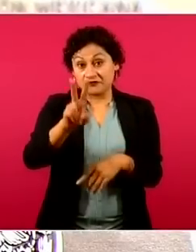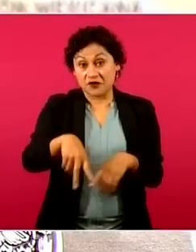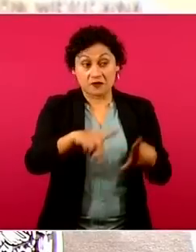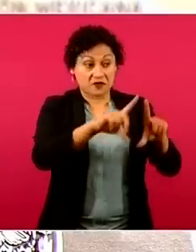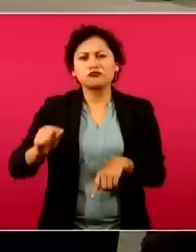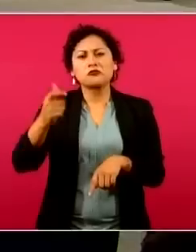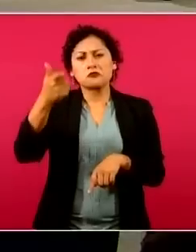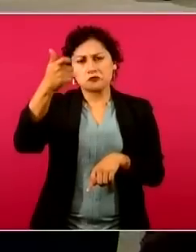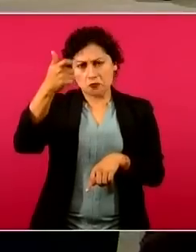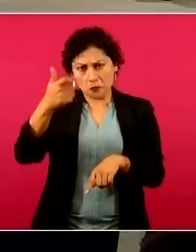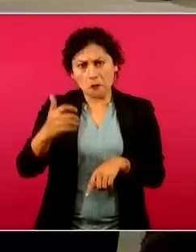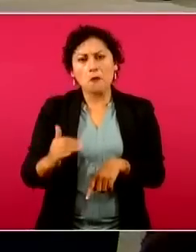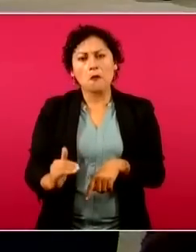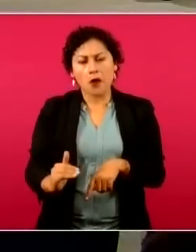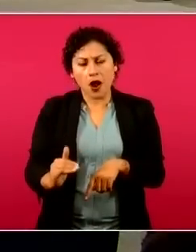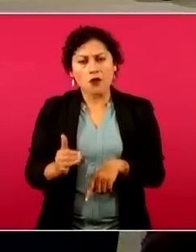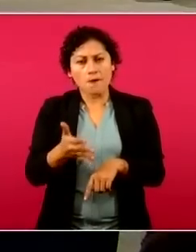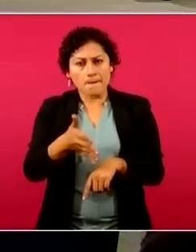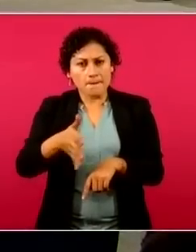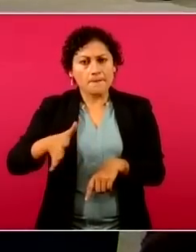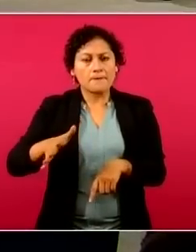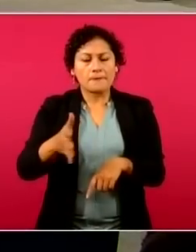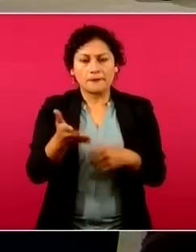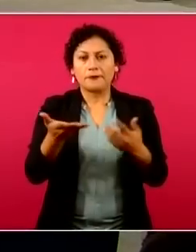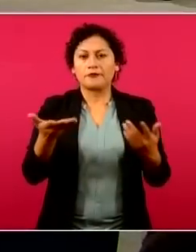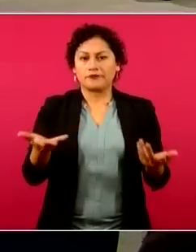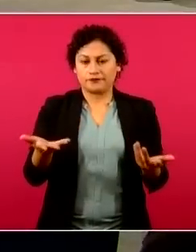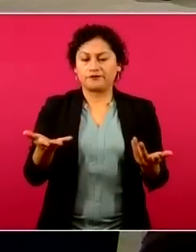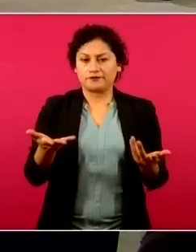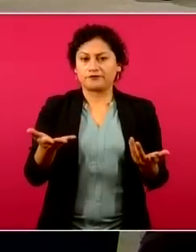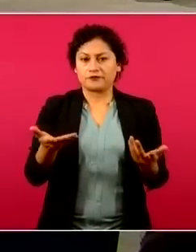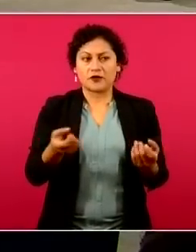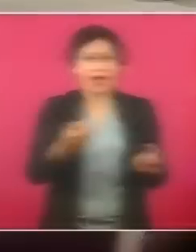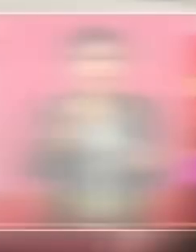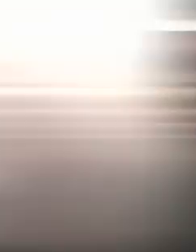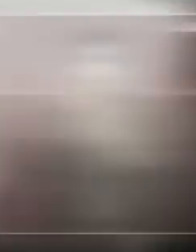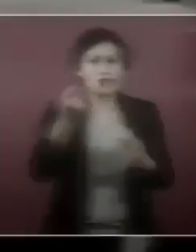abajo o no supera los 1.039.